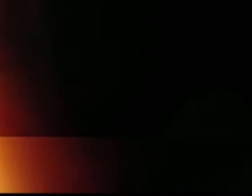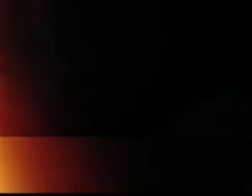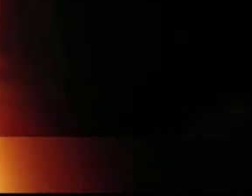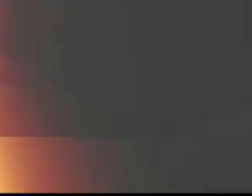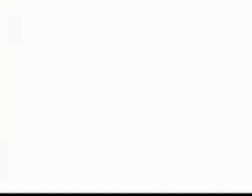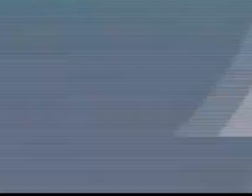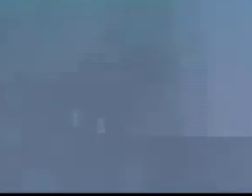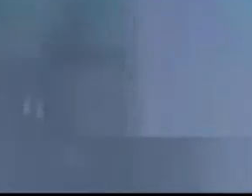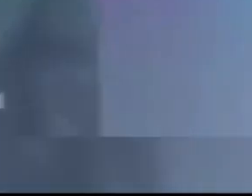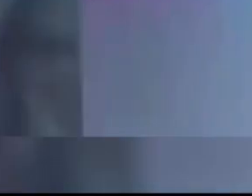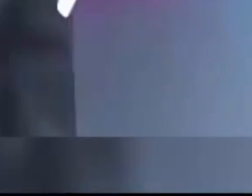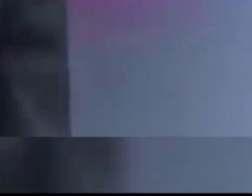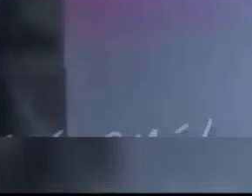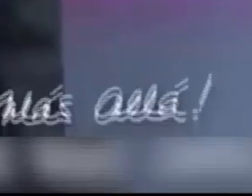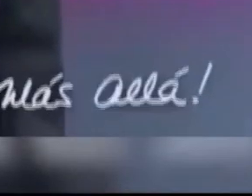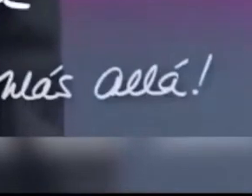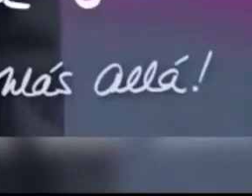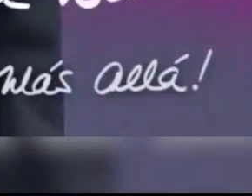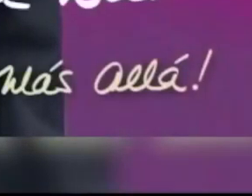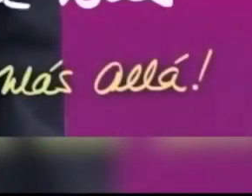siempre linda.